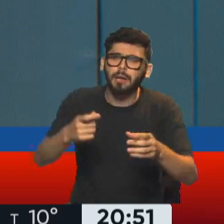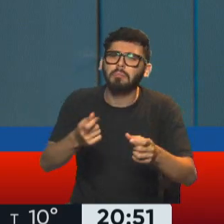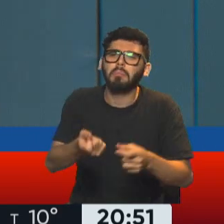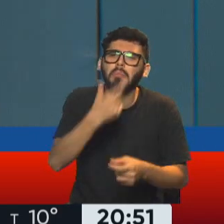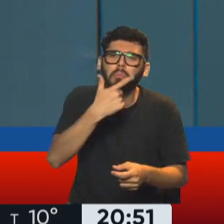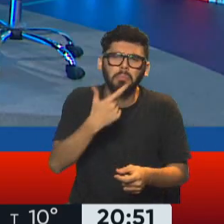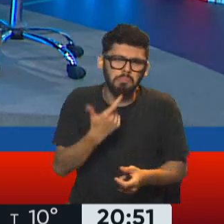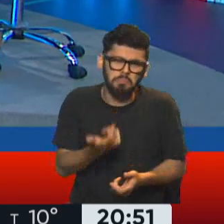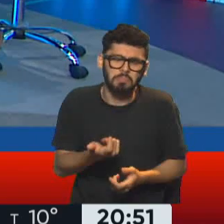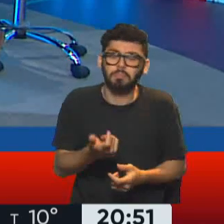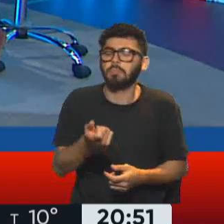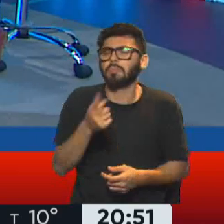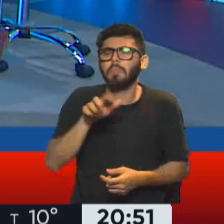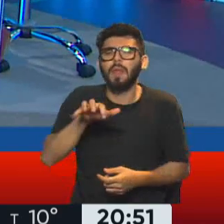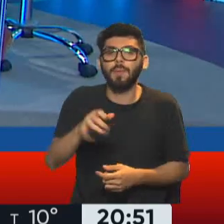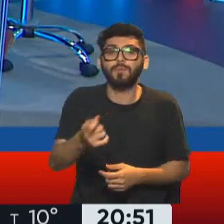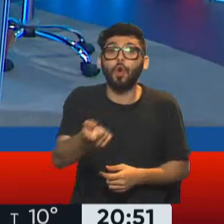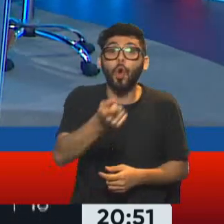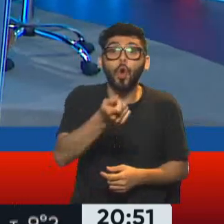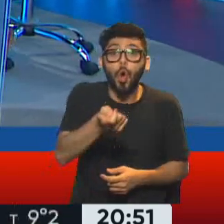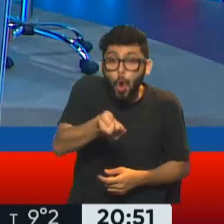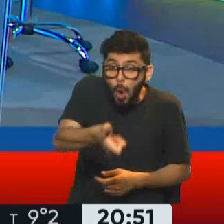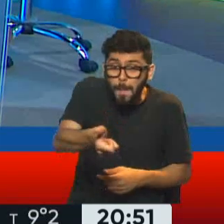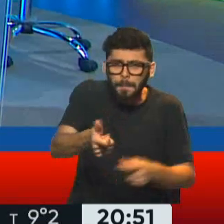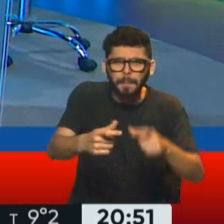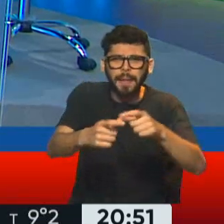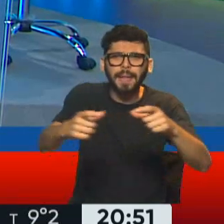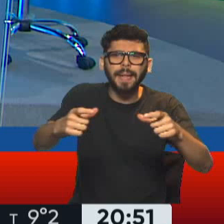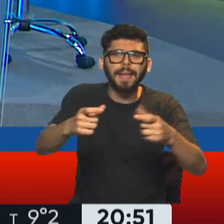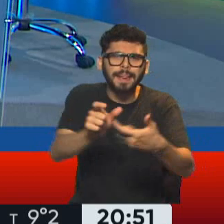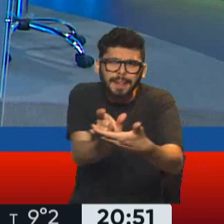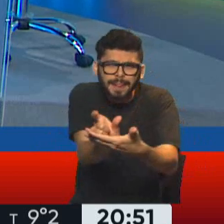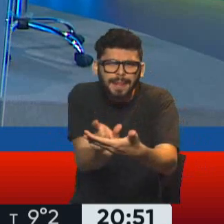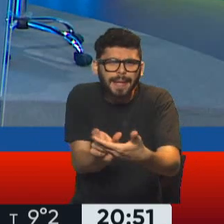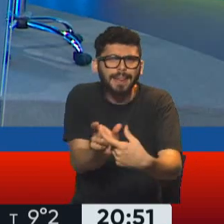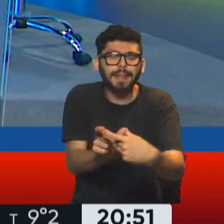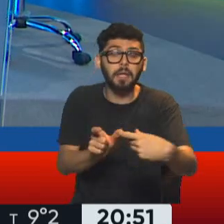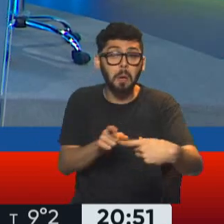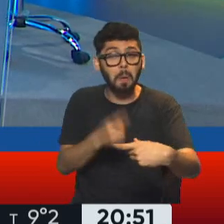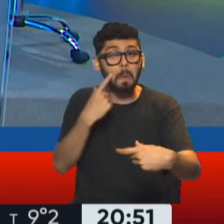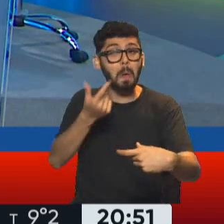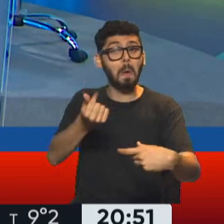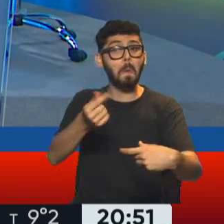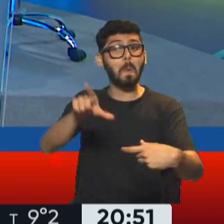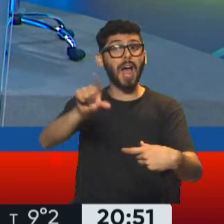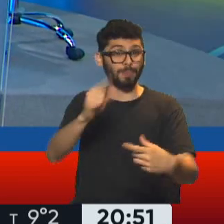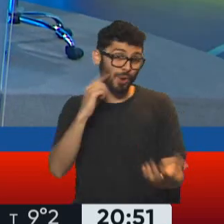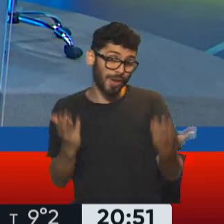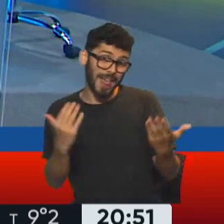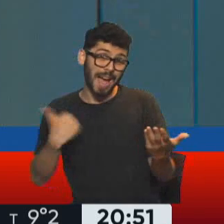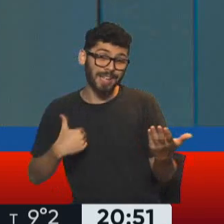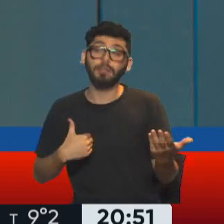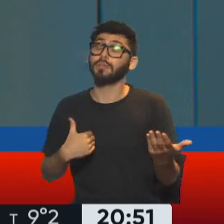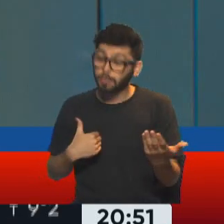Y lo compré y traje el ticket porque me resultó barato. Ajá. Barato con respecto a la Argentina. Claro. Bueno, no